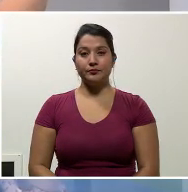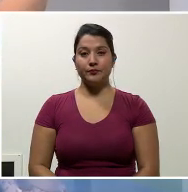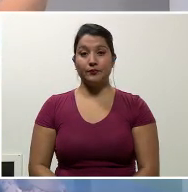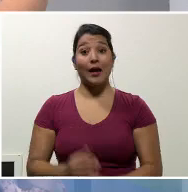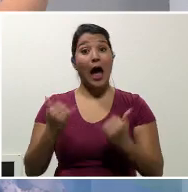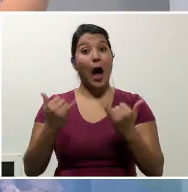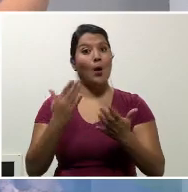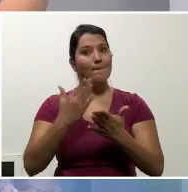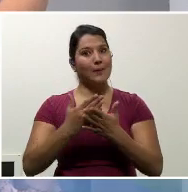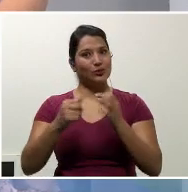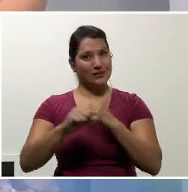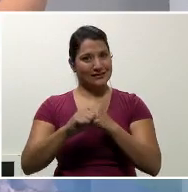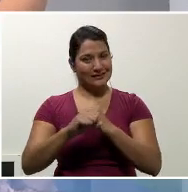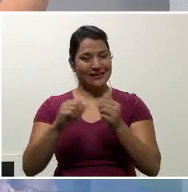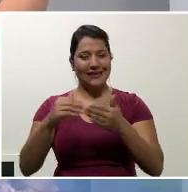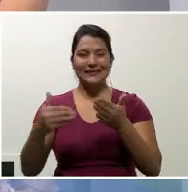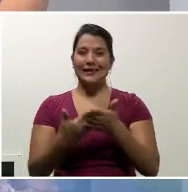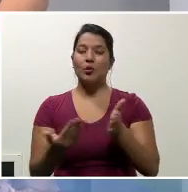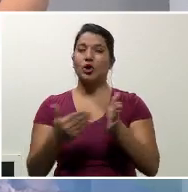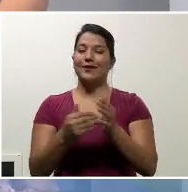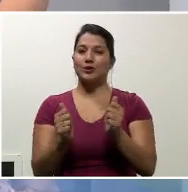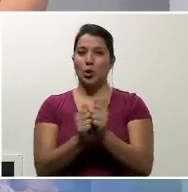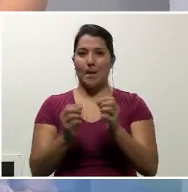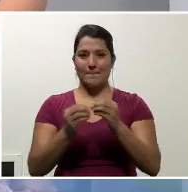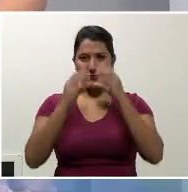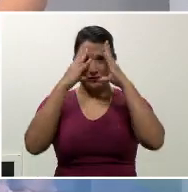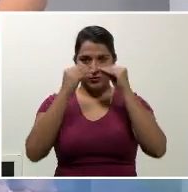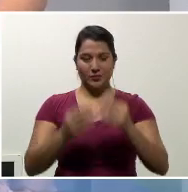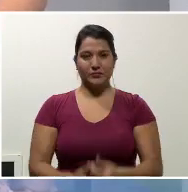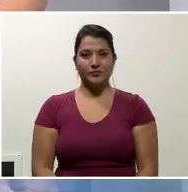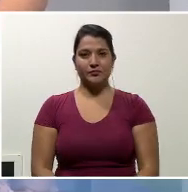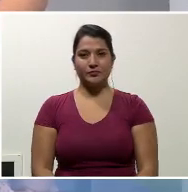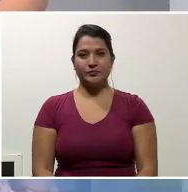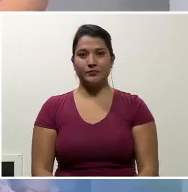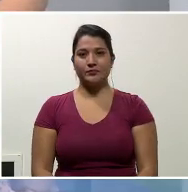Vamos a una pausa comercial, ya casi volvemos con más noticias.